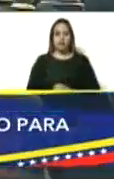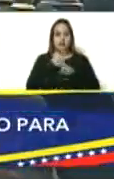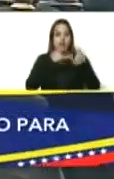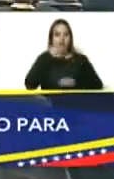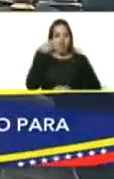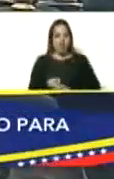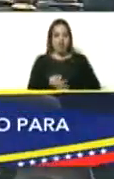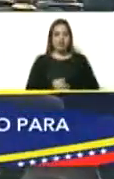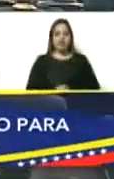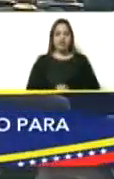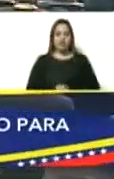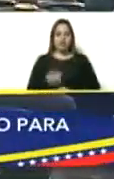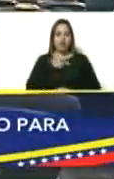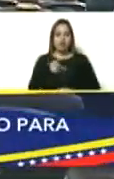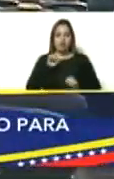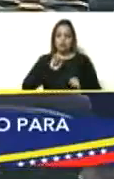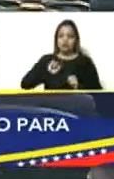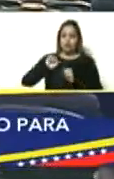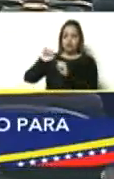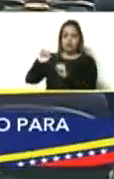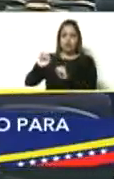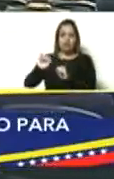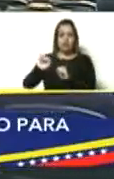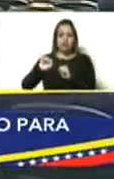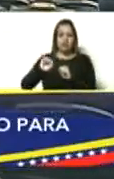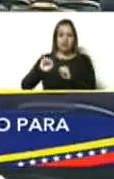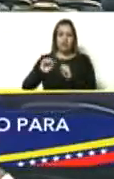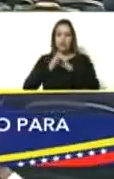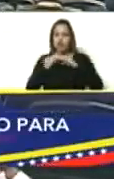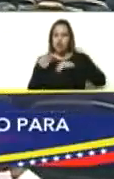que enfrentamos las olas de la pandemia.